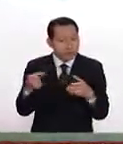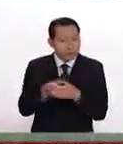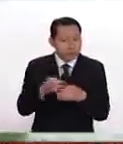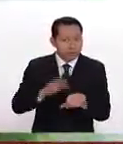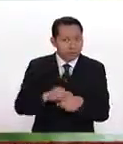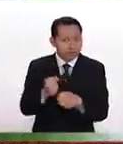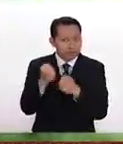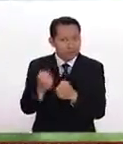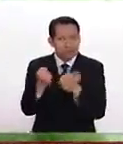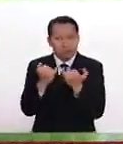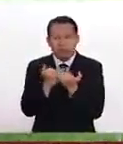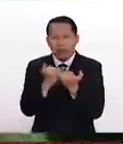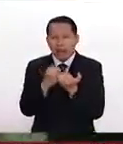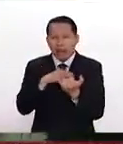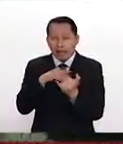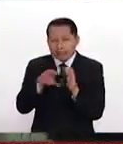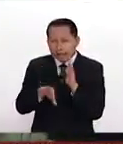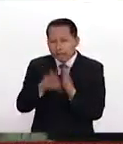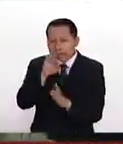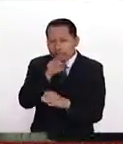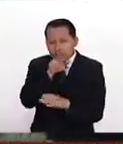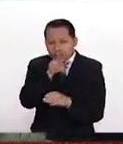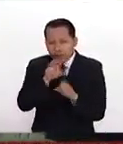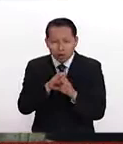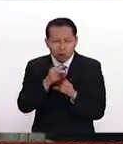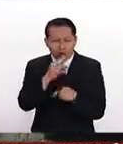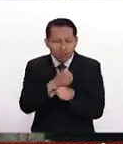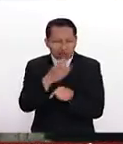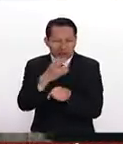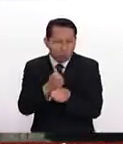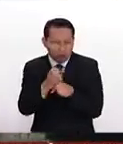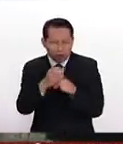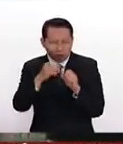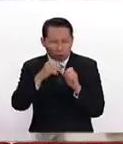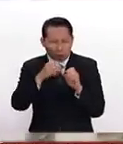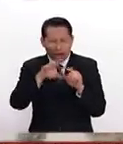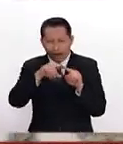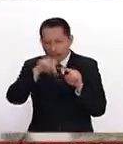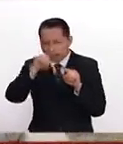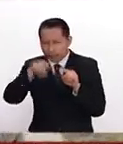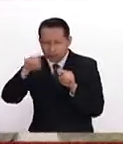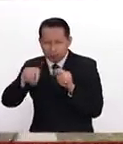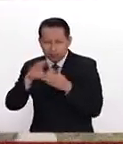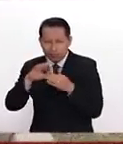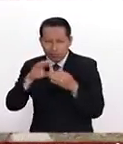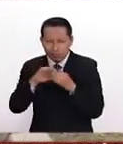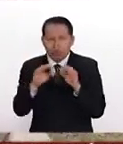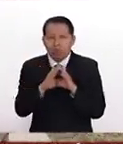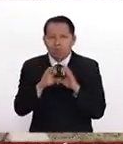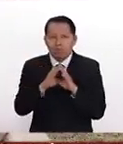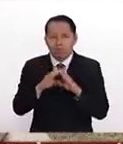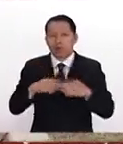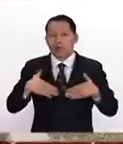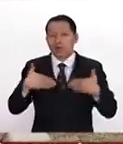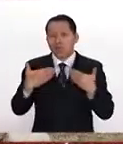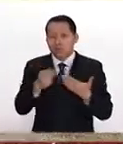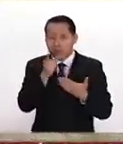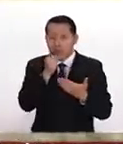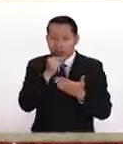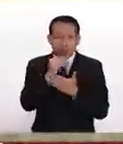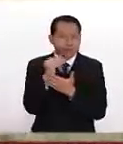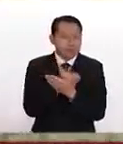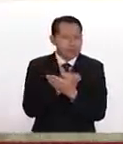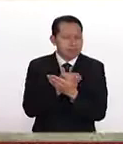y hay un dato preocupante que van a ver con el tercer cuarto gráfico que es nuestro cómo han bajado nuestros niveles de confianza en la policía